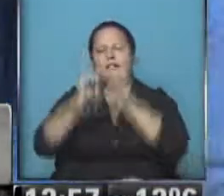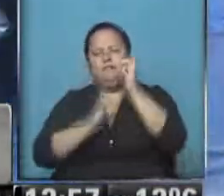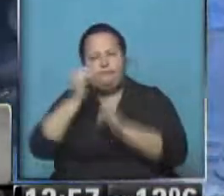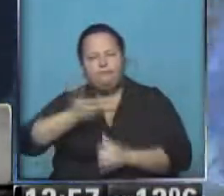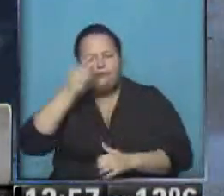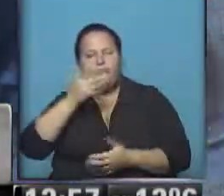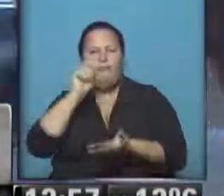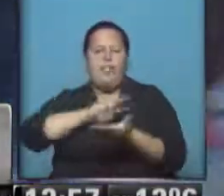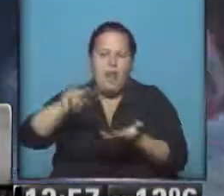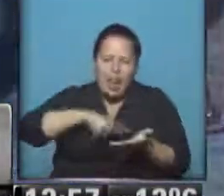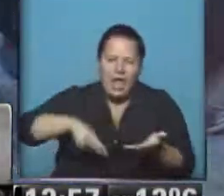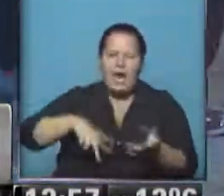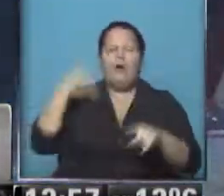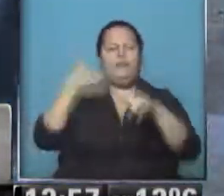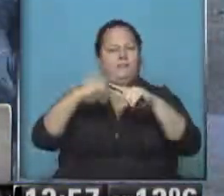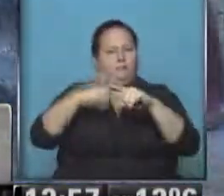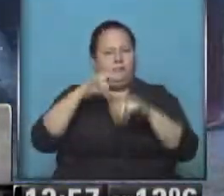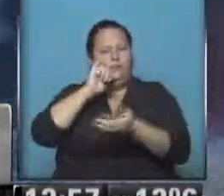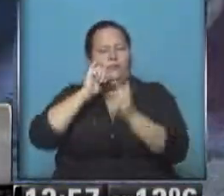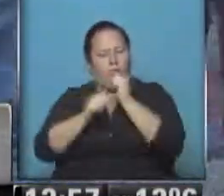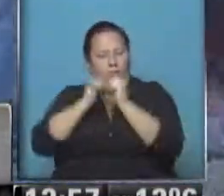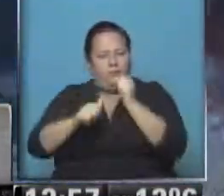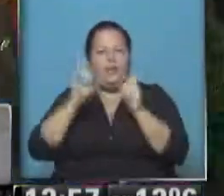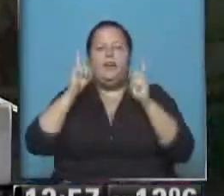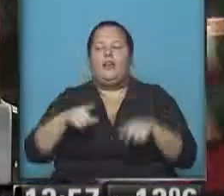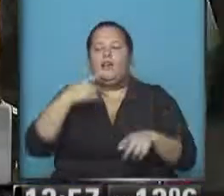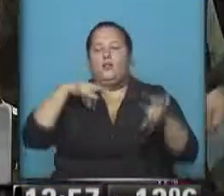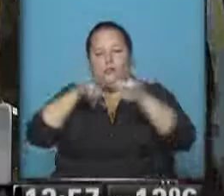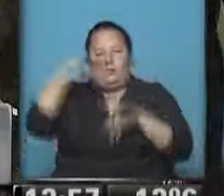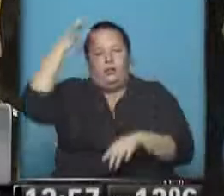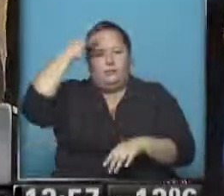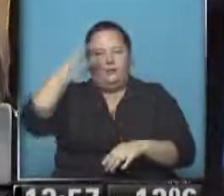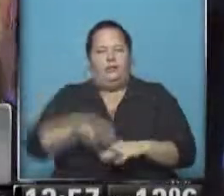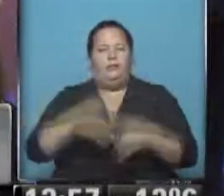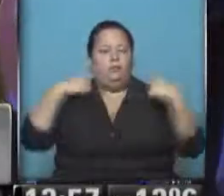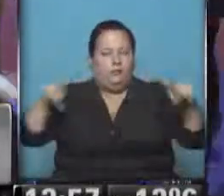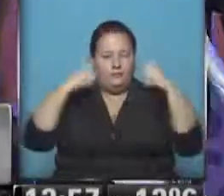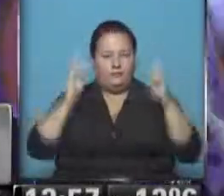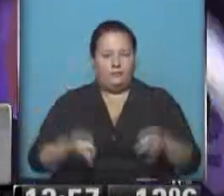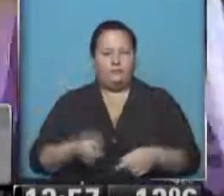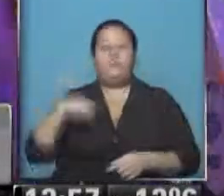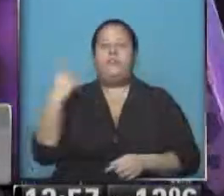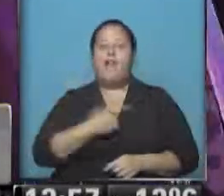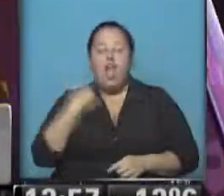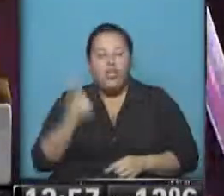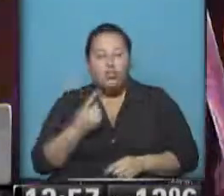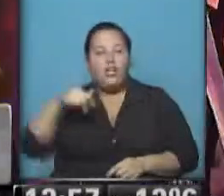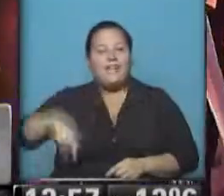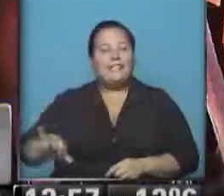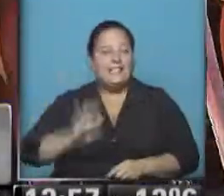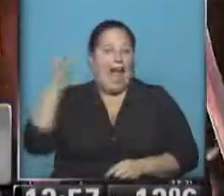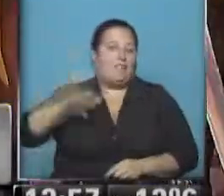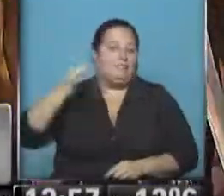lecturas un festival de historietas y espectáculos de teatro y música para nosotros es este año